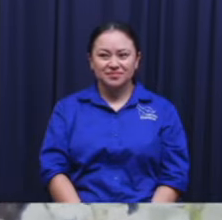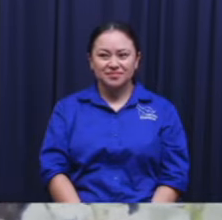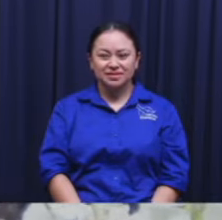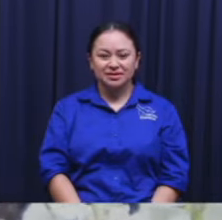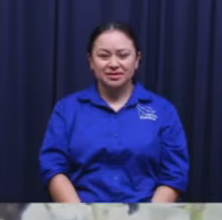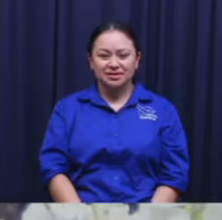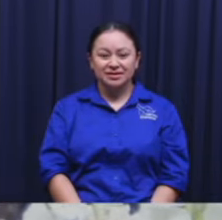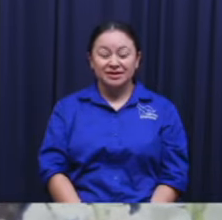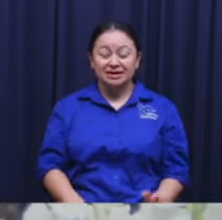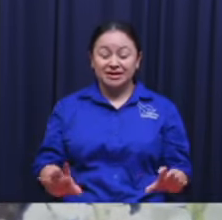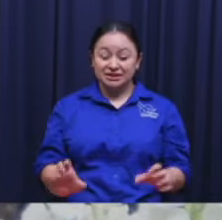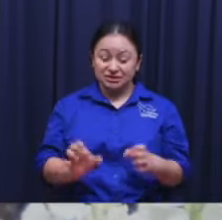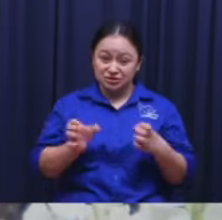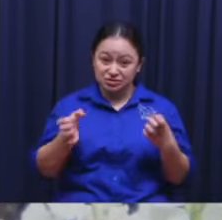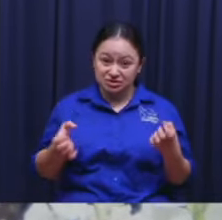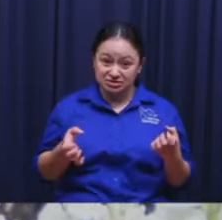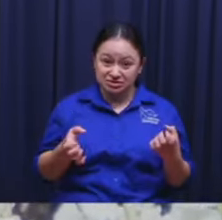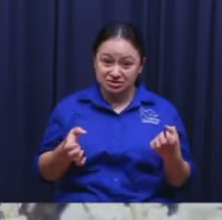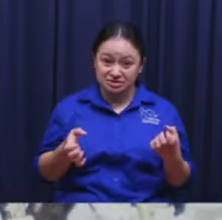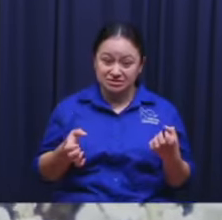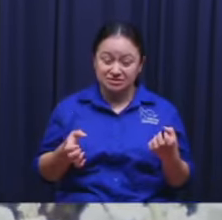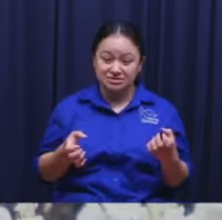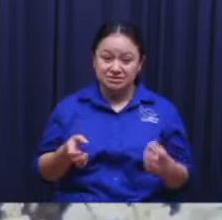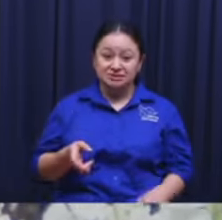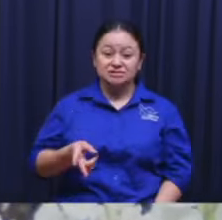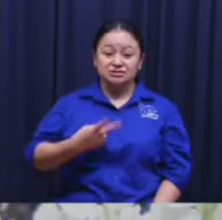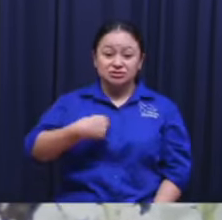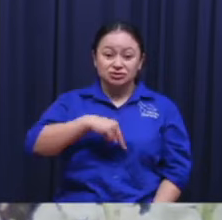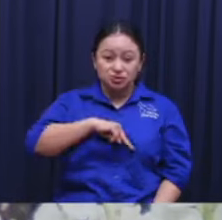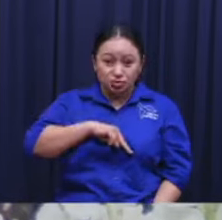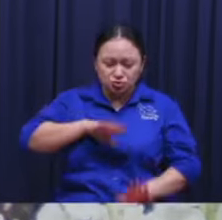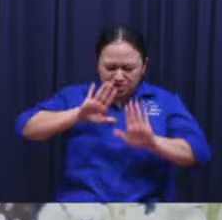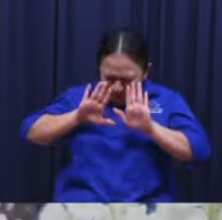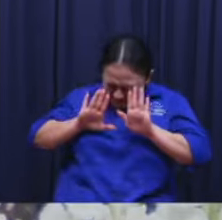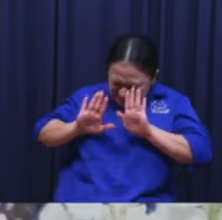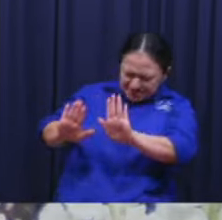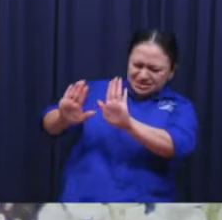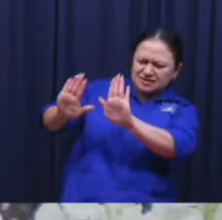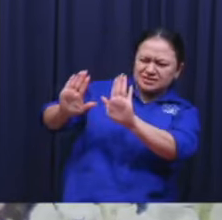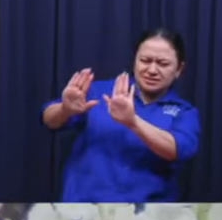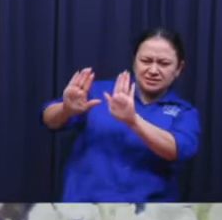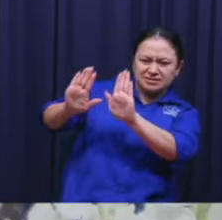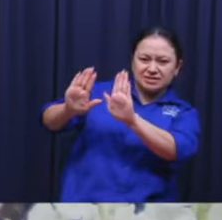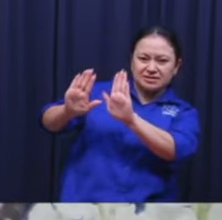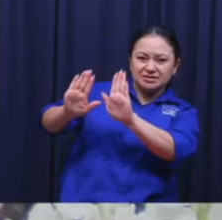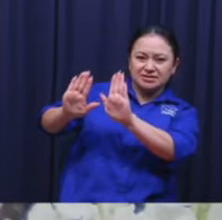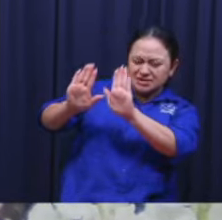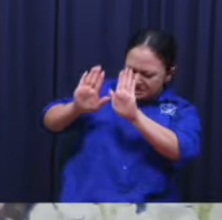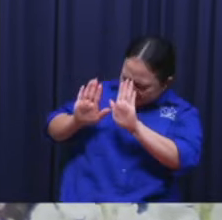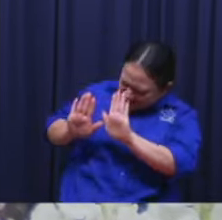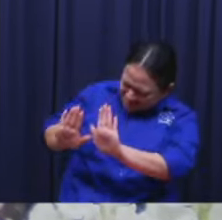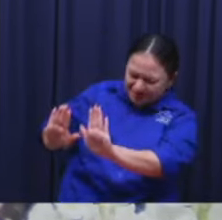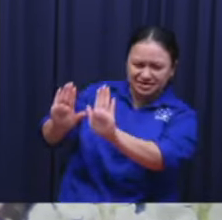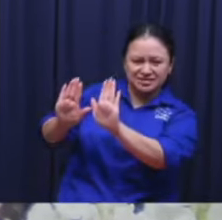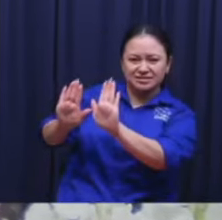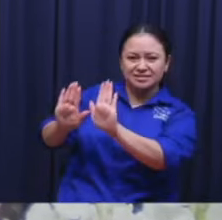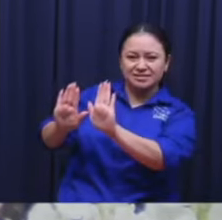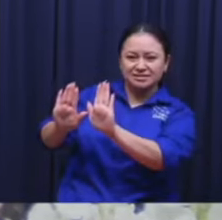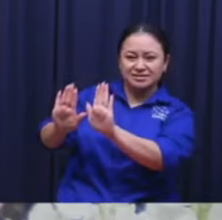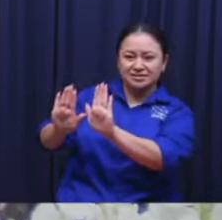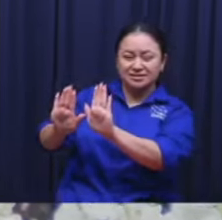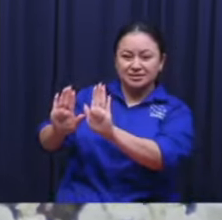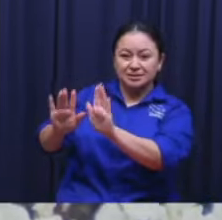Pero entonces, ahora someteos, resistid. Ahora se trata de resistir, pero no se